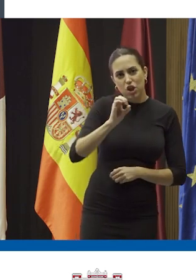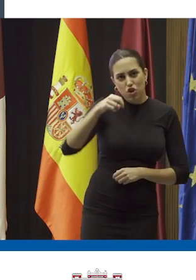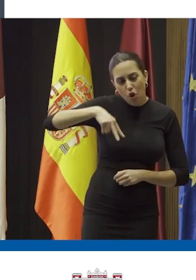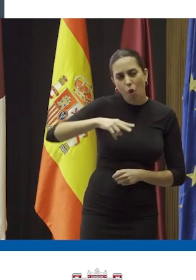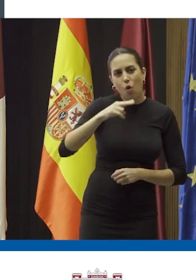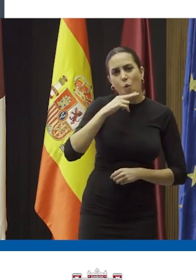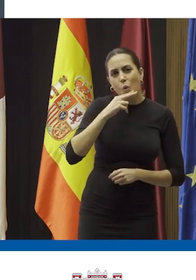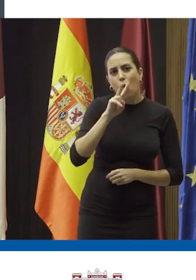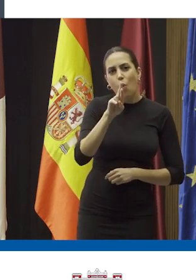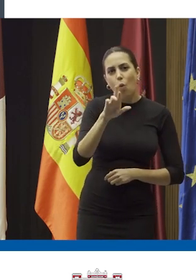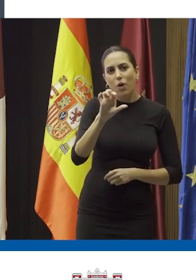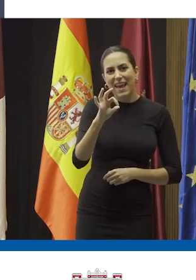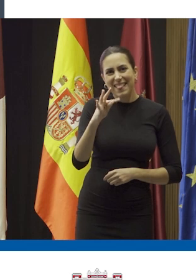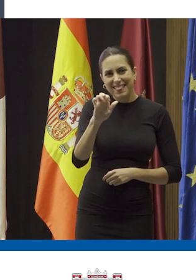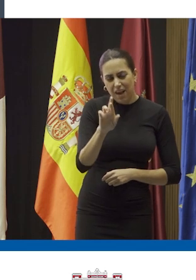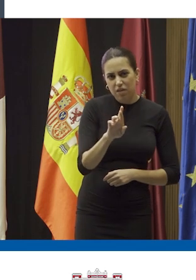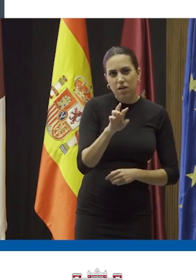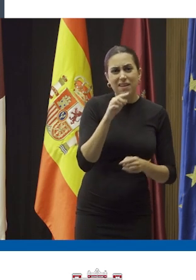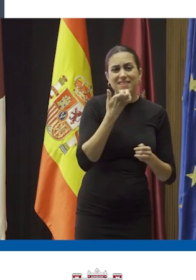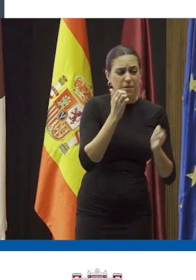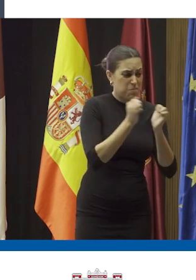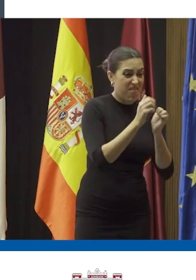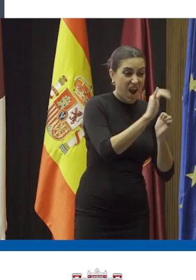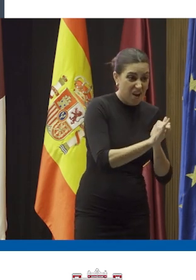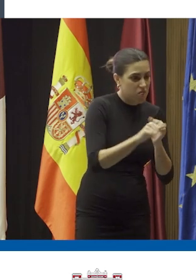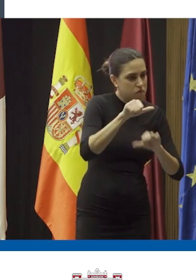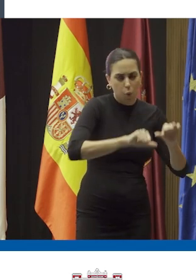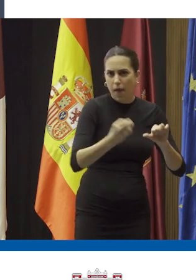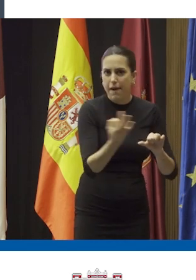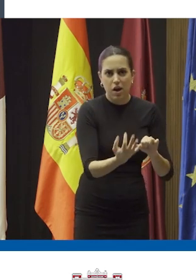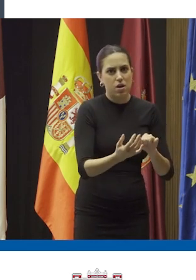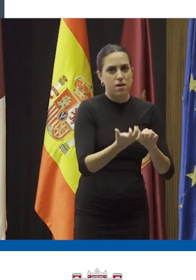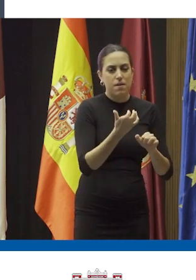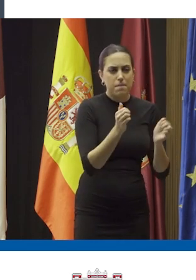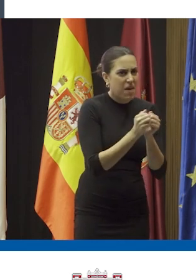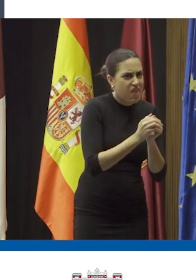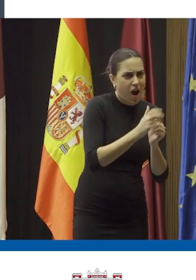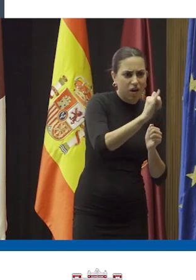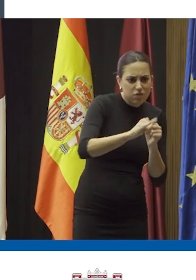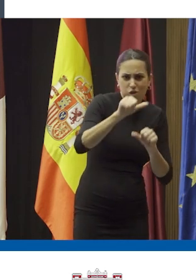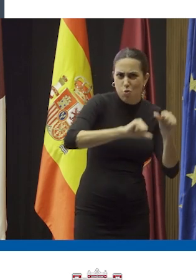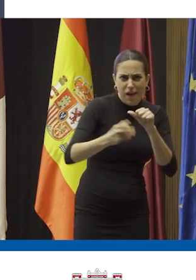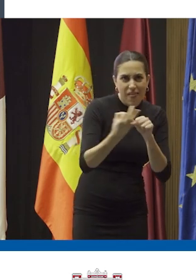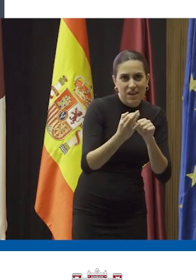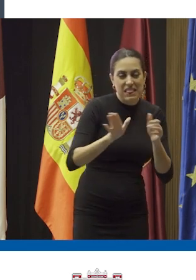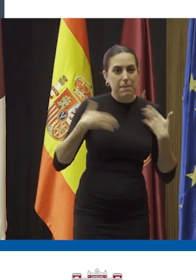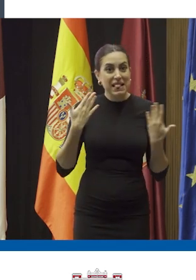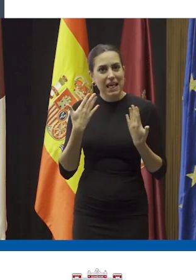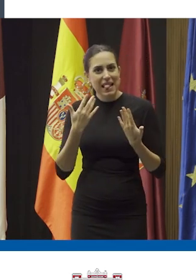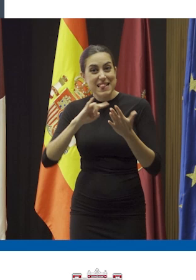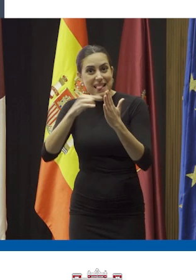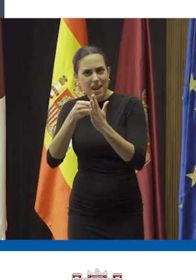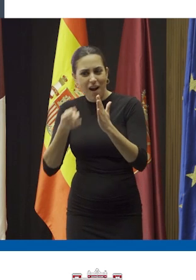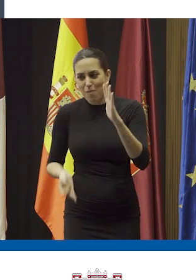Era piedra, cirugía, piedra, cirugía. De pronto aparece una técnica que es capaz de evitar